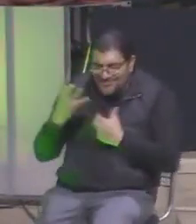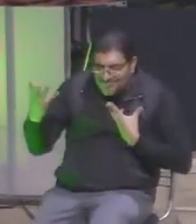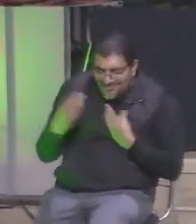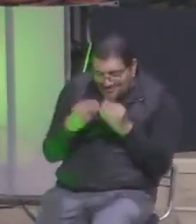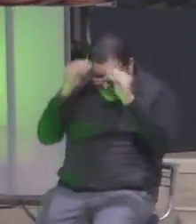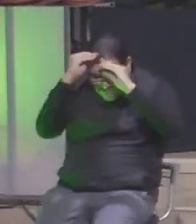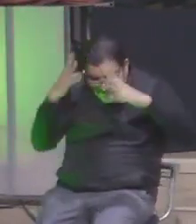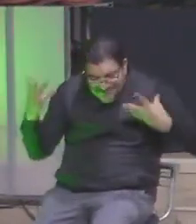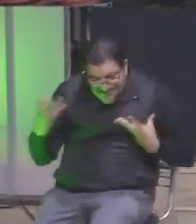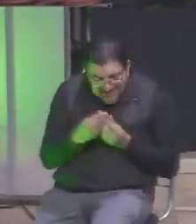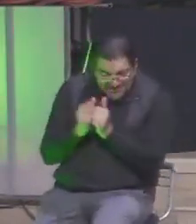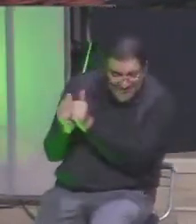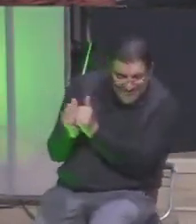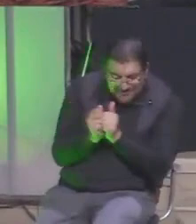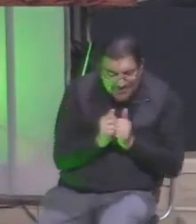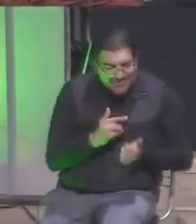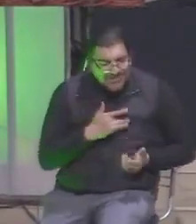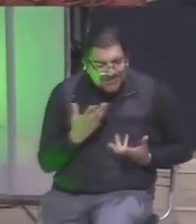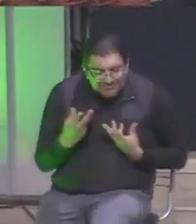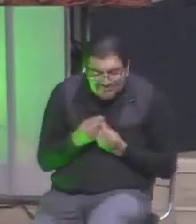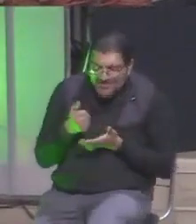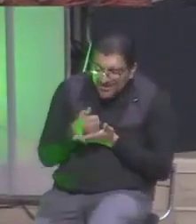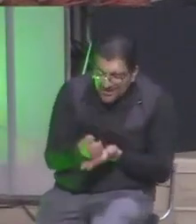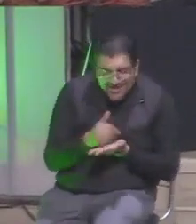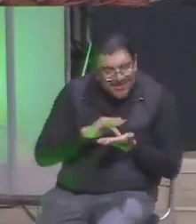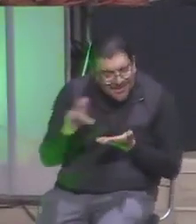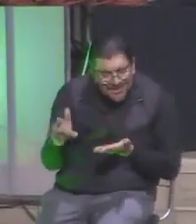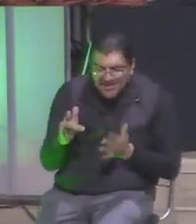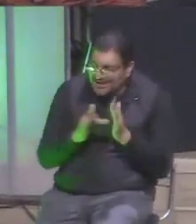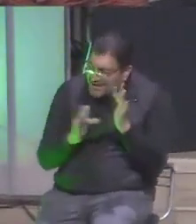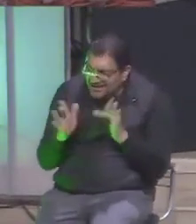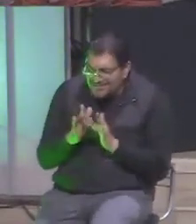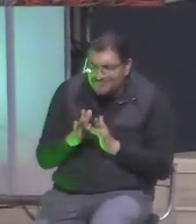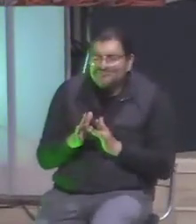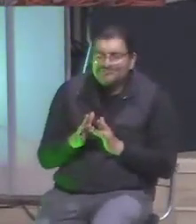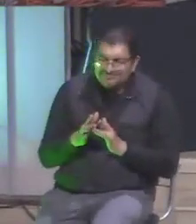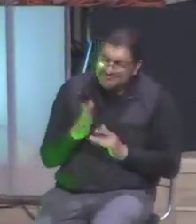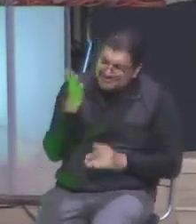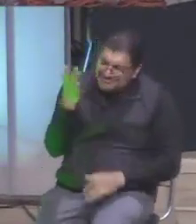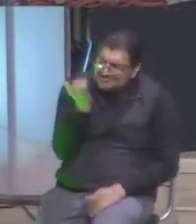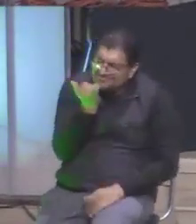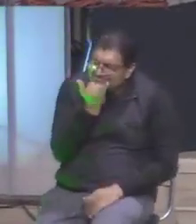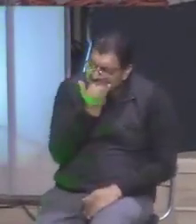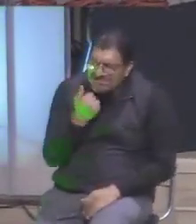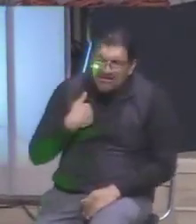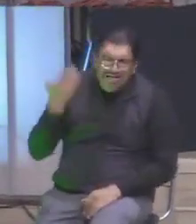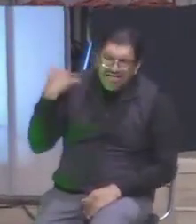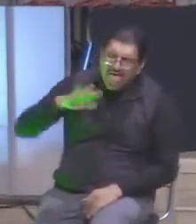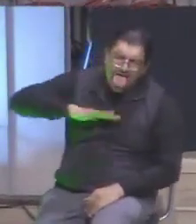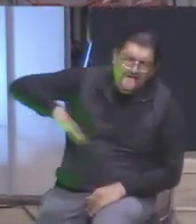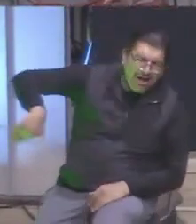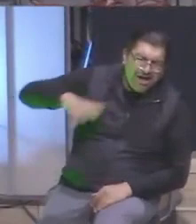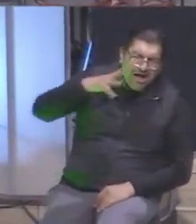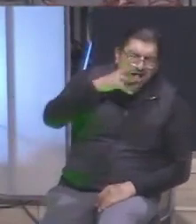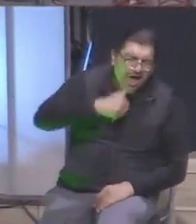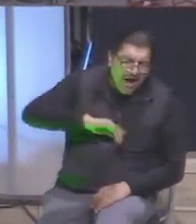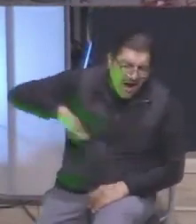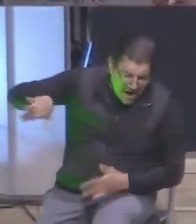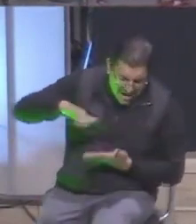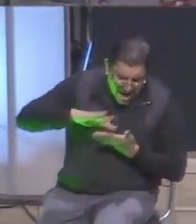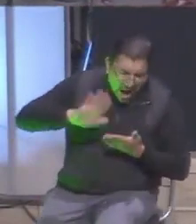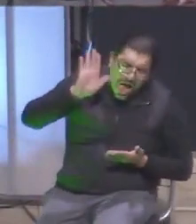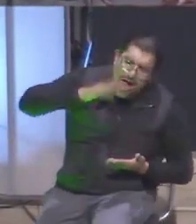favor señor te pido perdón porque te he echado a un lado te pido